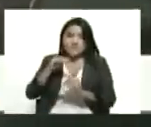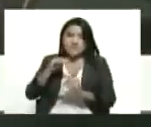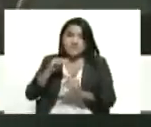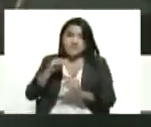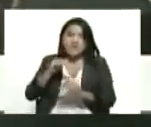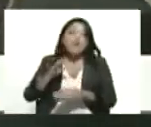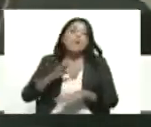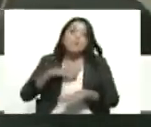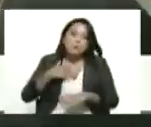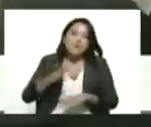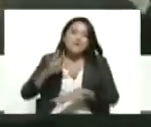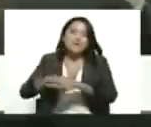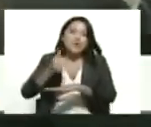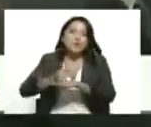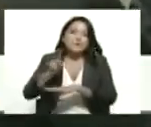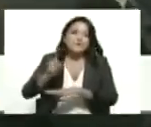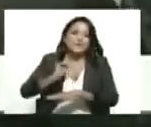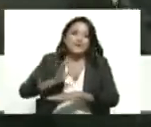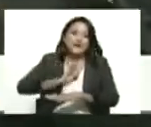No puede agarrar la brisa también.